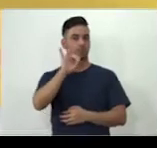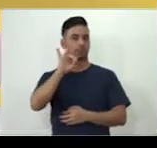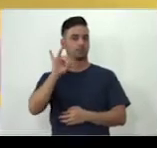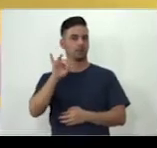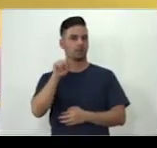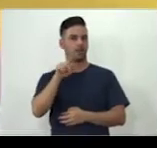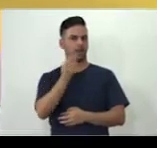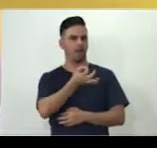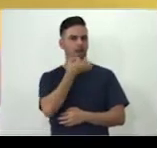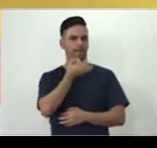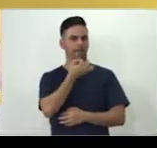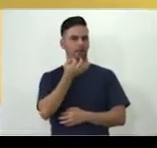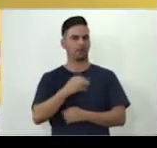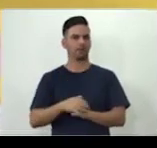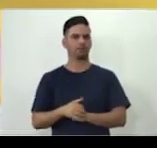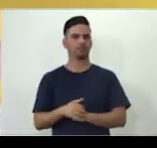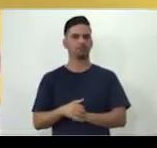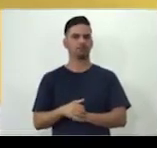la página